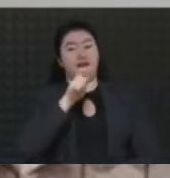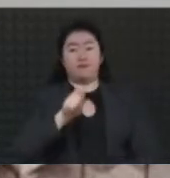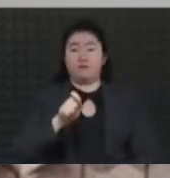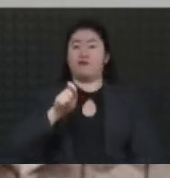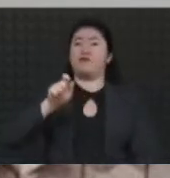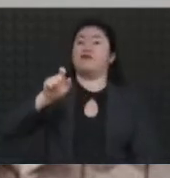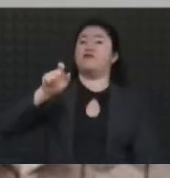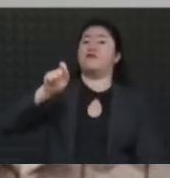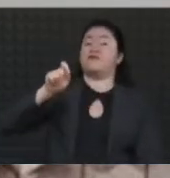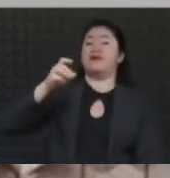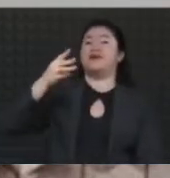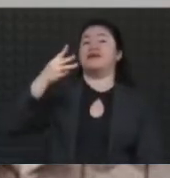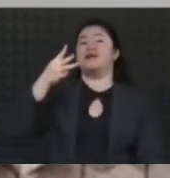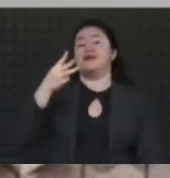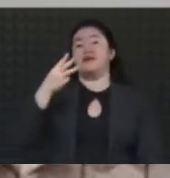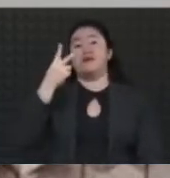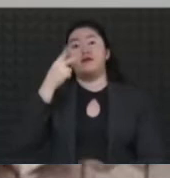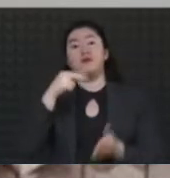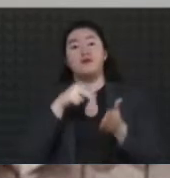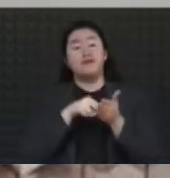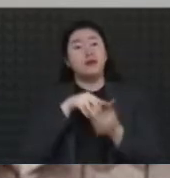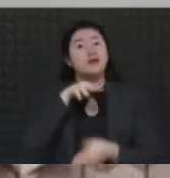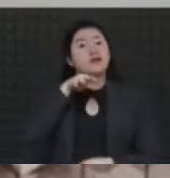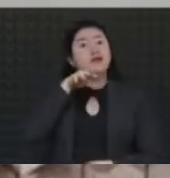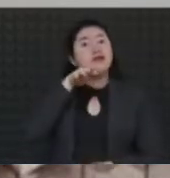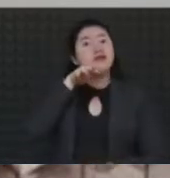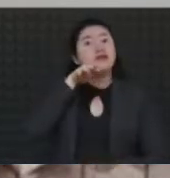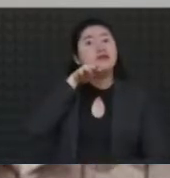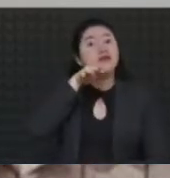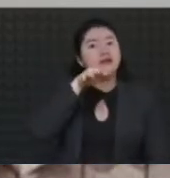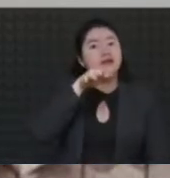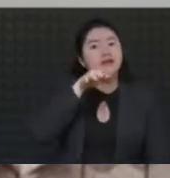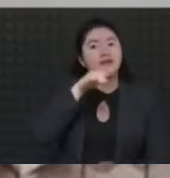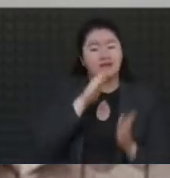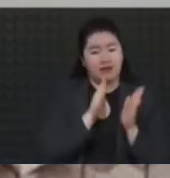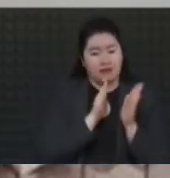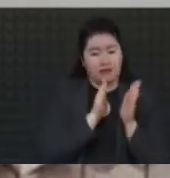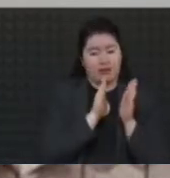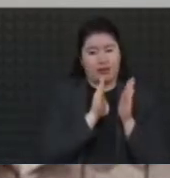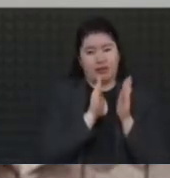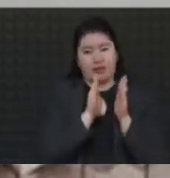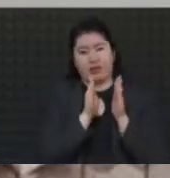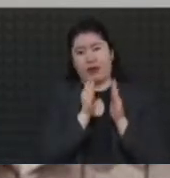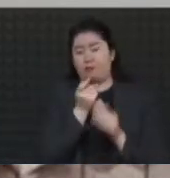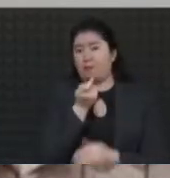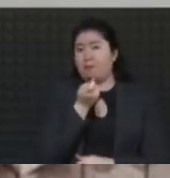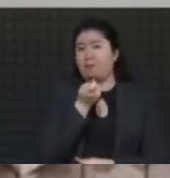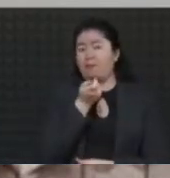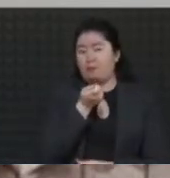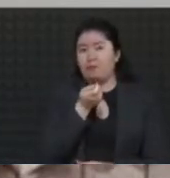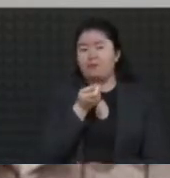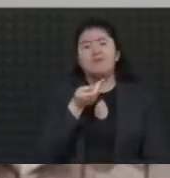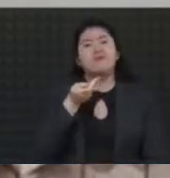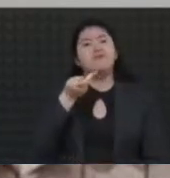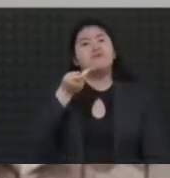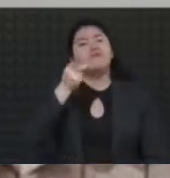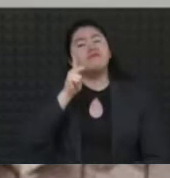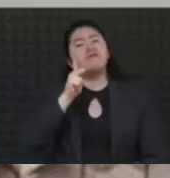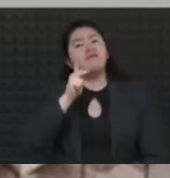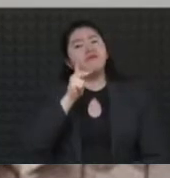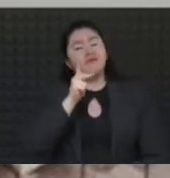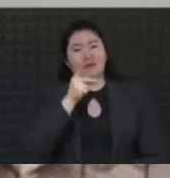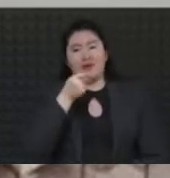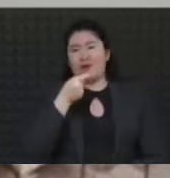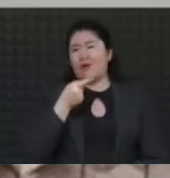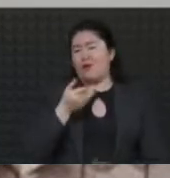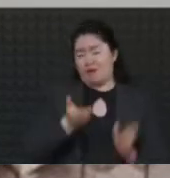de deflexión en el 2019 a partir de estos vuelos que se hacen. Sin embargo, el reglamento de construcciones del Distrito